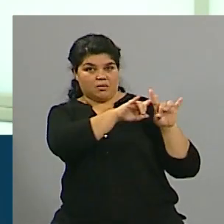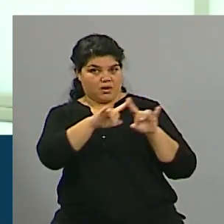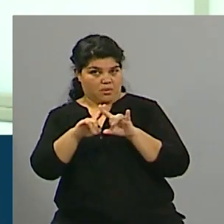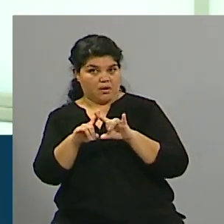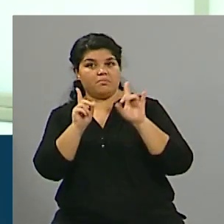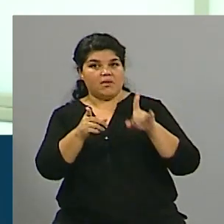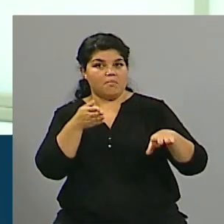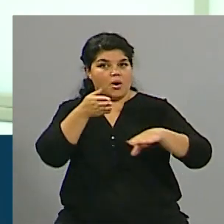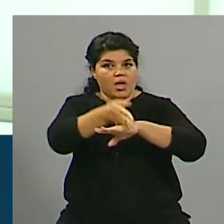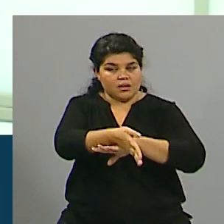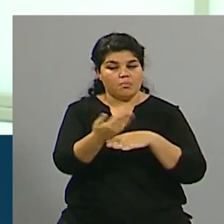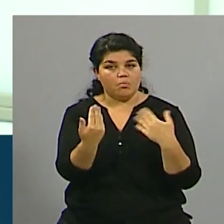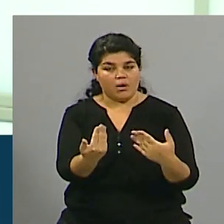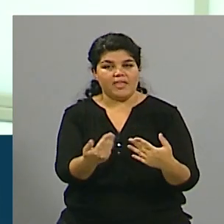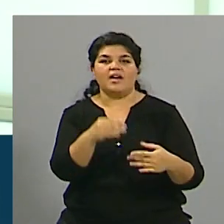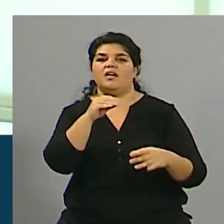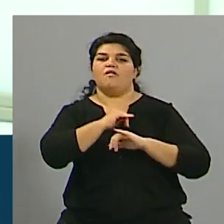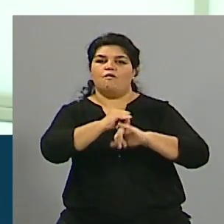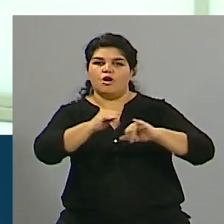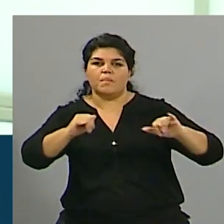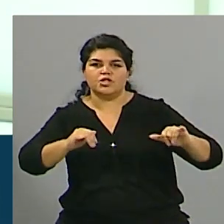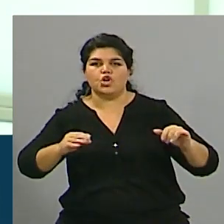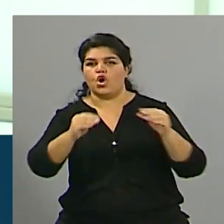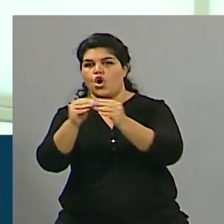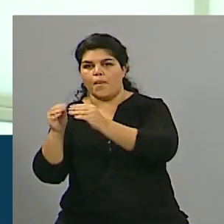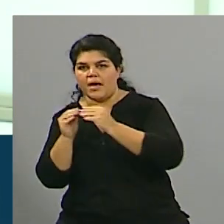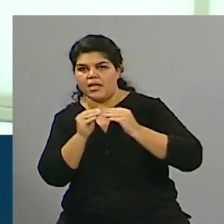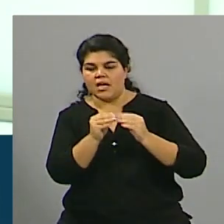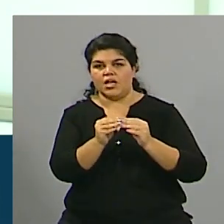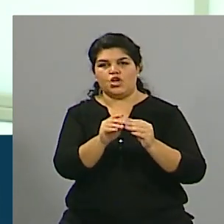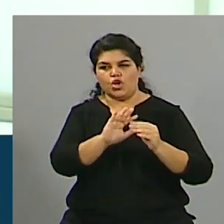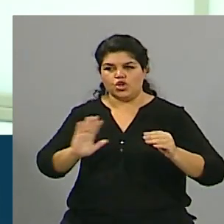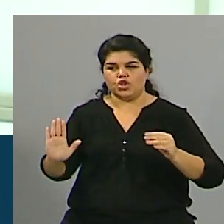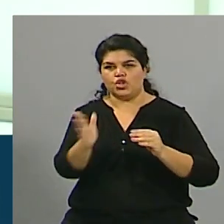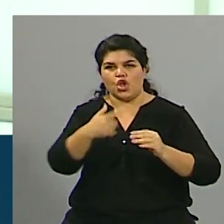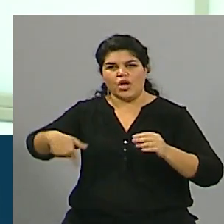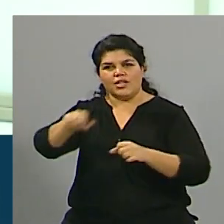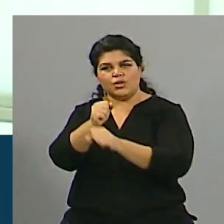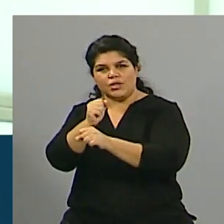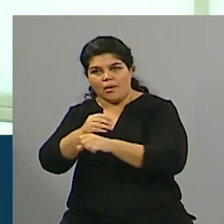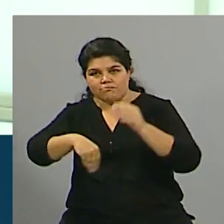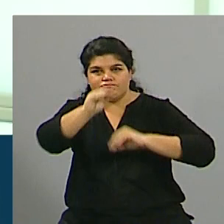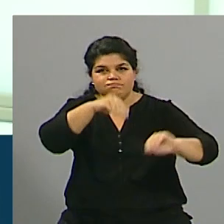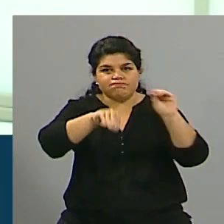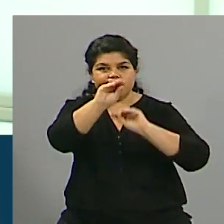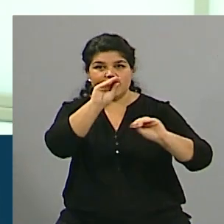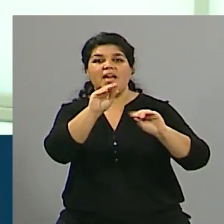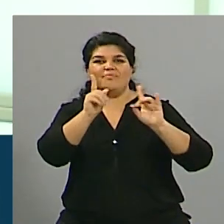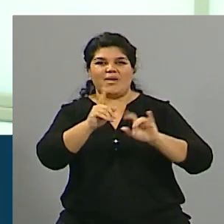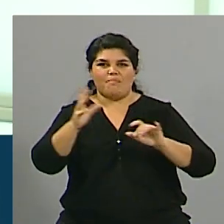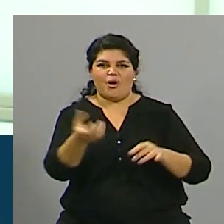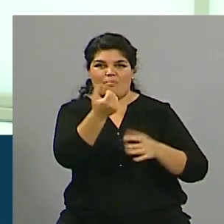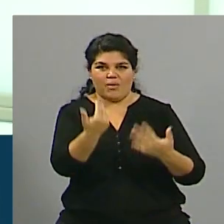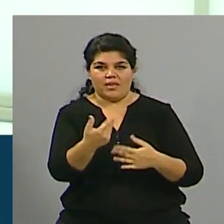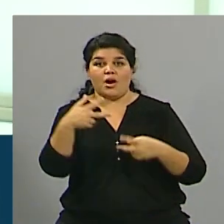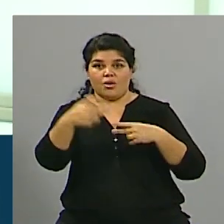www.unidiversidad.com.ar se van a encontrar con todo lo que proponen nuestros compañeros y colegas de los medios de la Universidad Nacional de Cuyo. Nos vamos a una